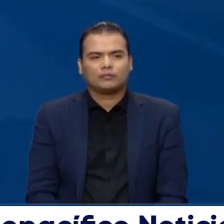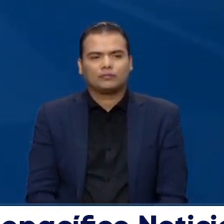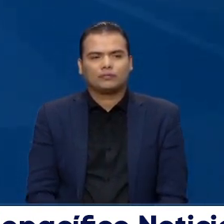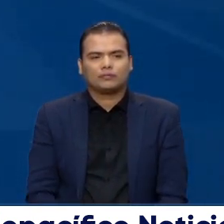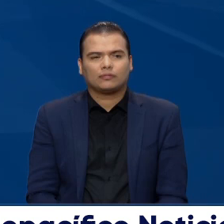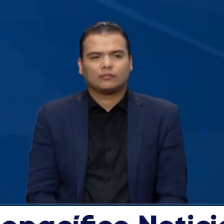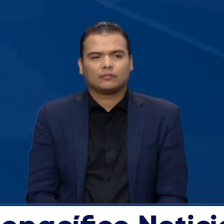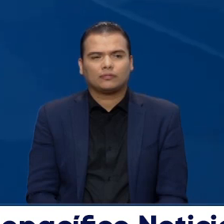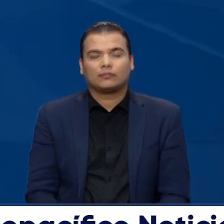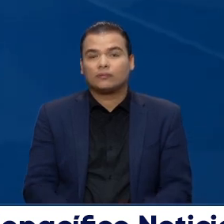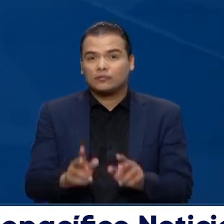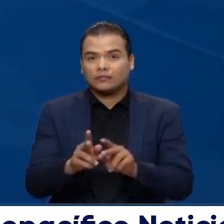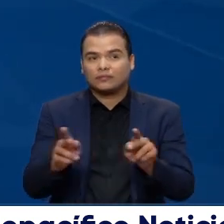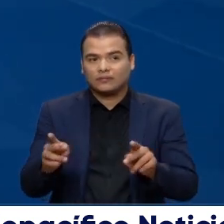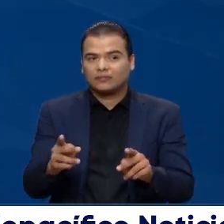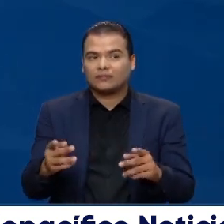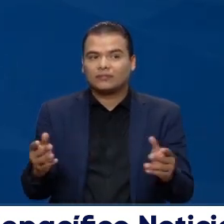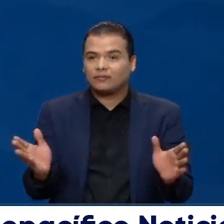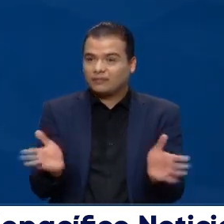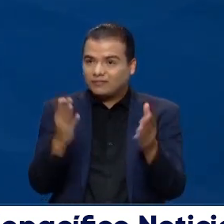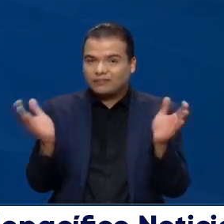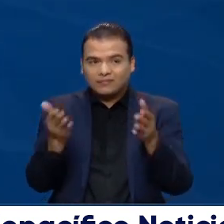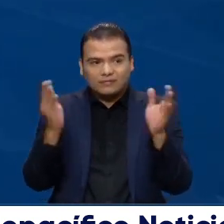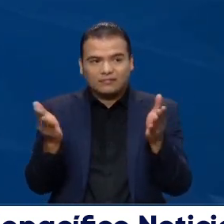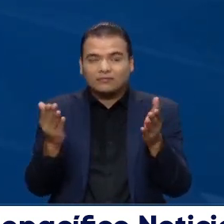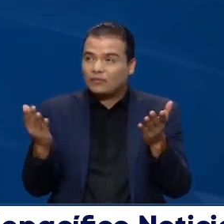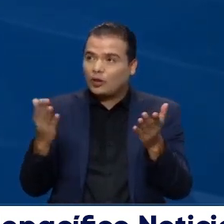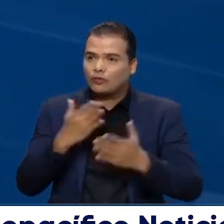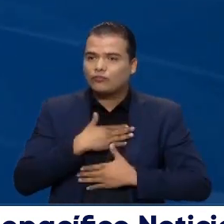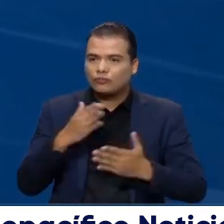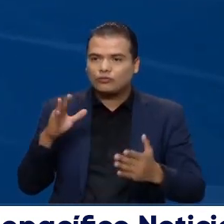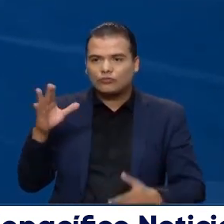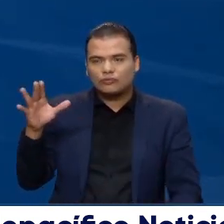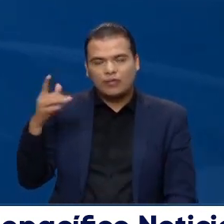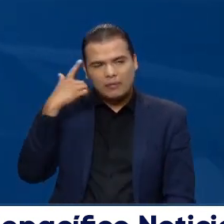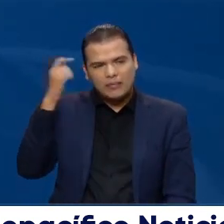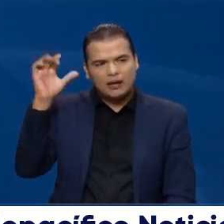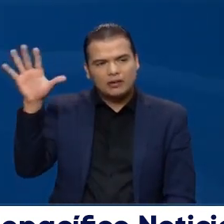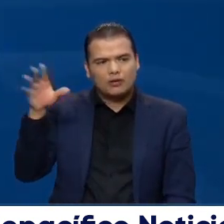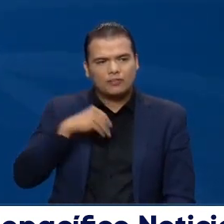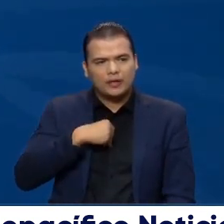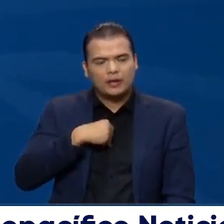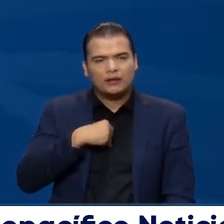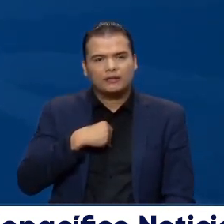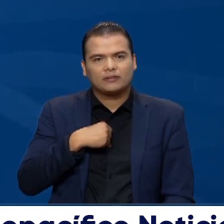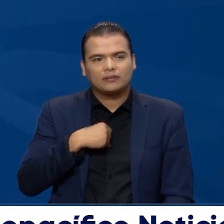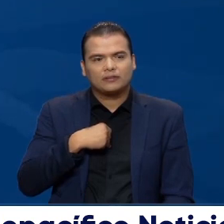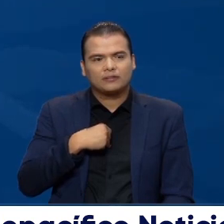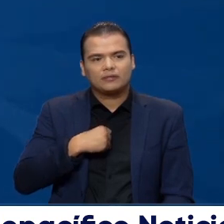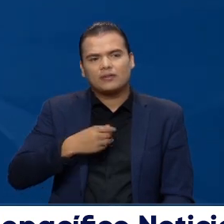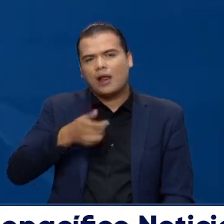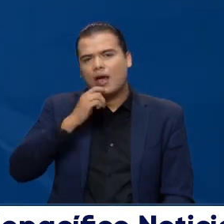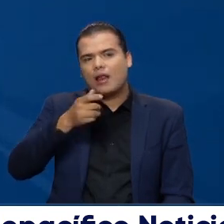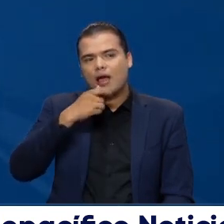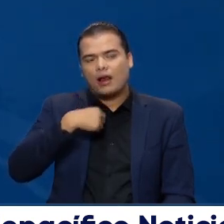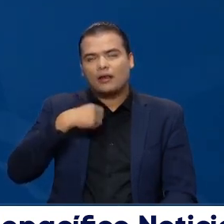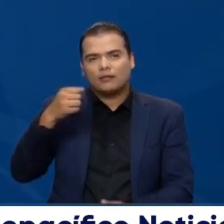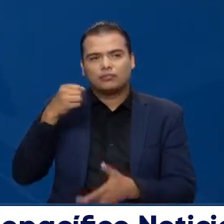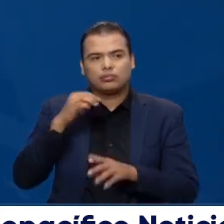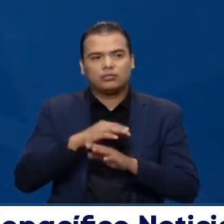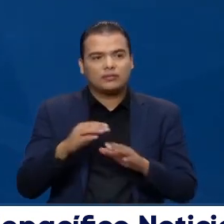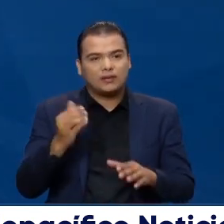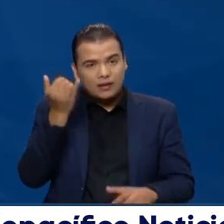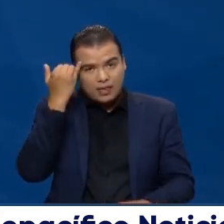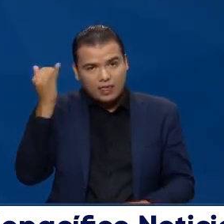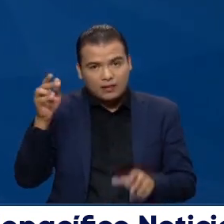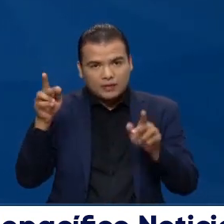Así era como los espectadores animaban al hombre que aceptó el desafío, denominado como el que más toma gana. Organizado por